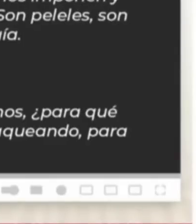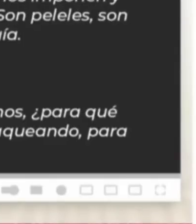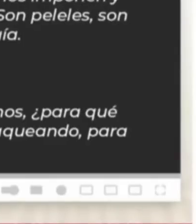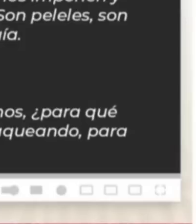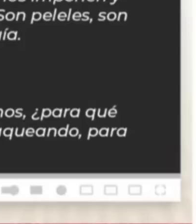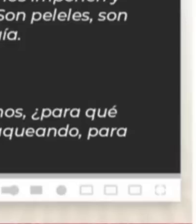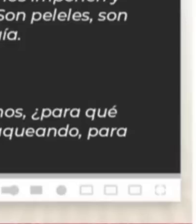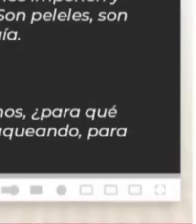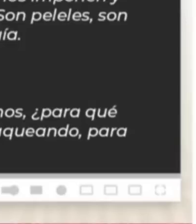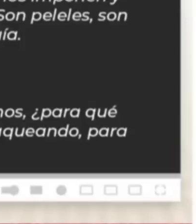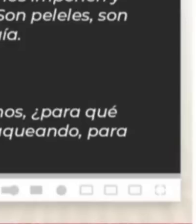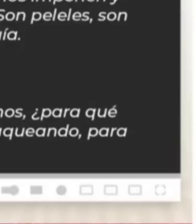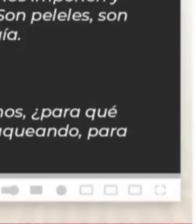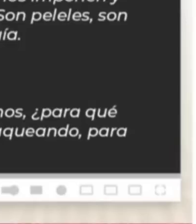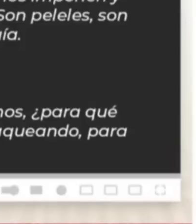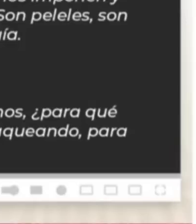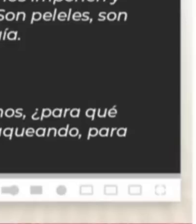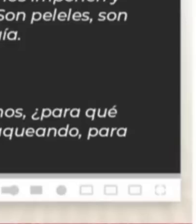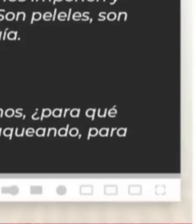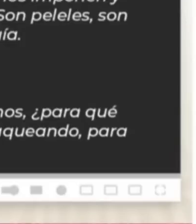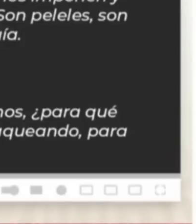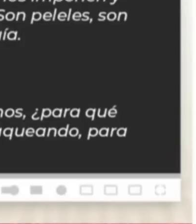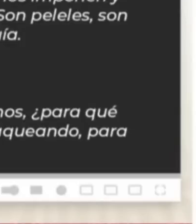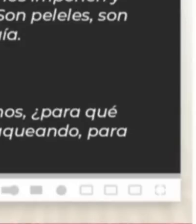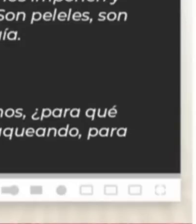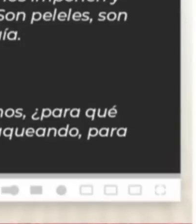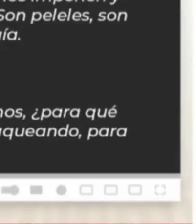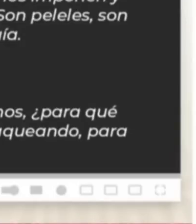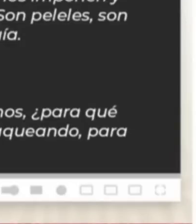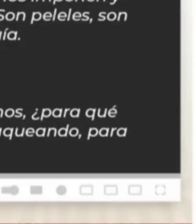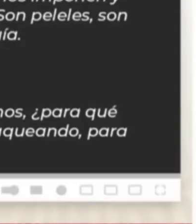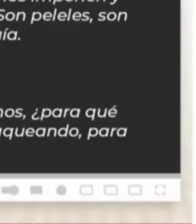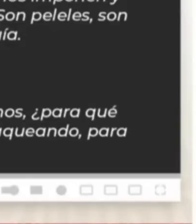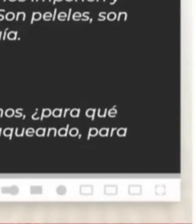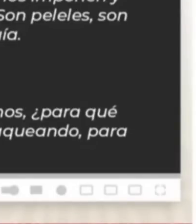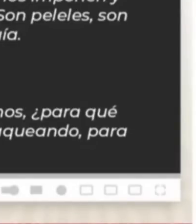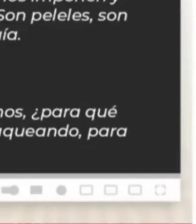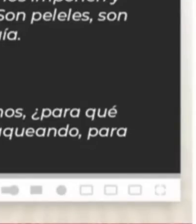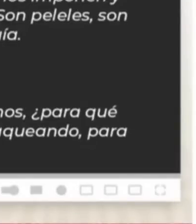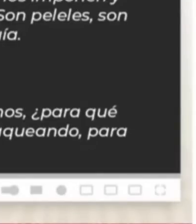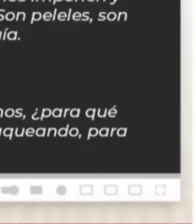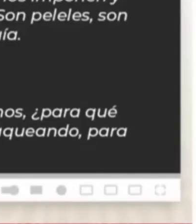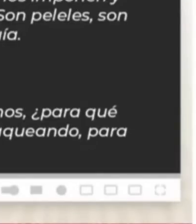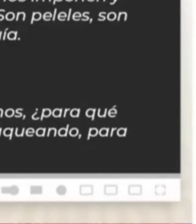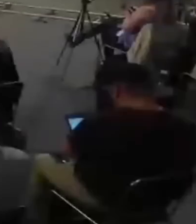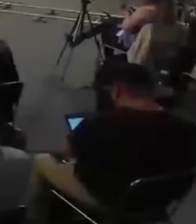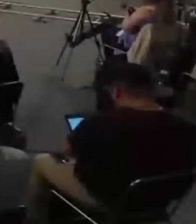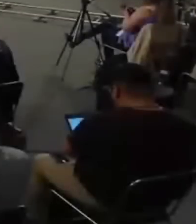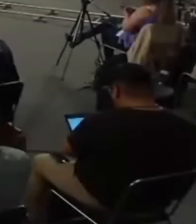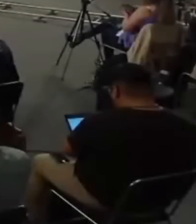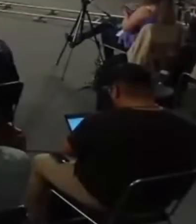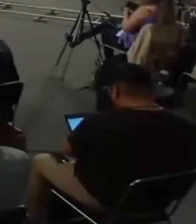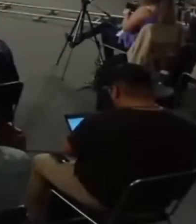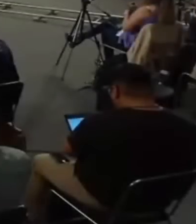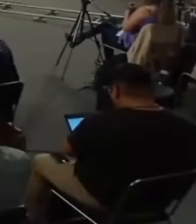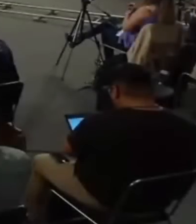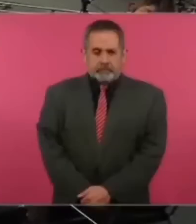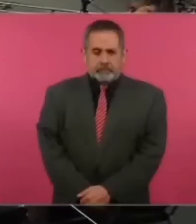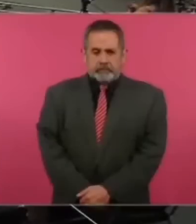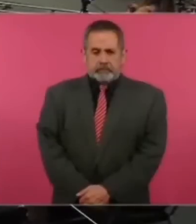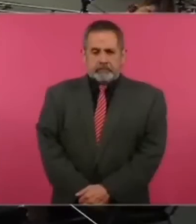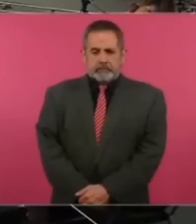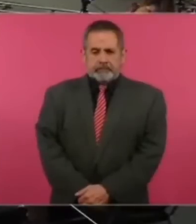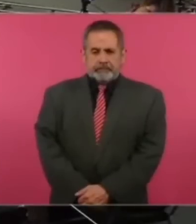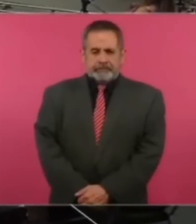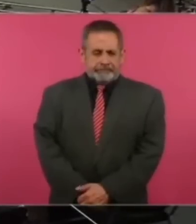Hernández. Entonces, entran así, los imponen, y estoy hablando incluso de